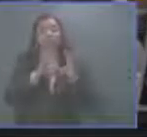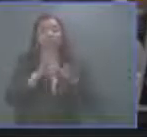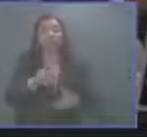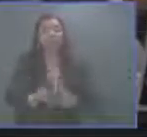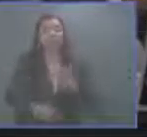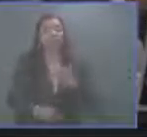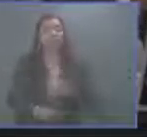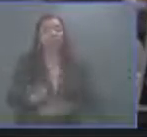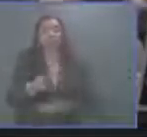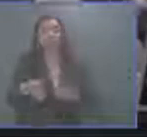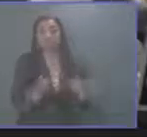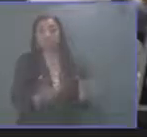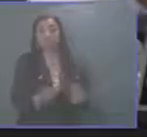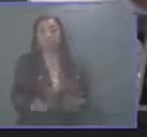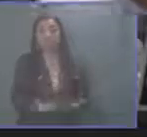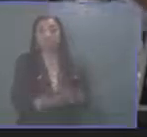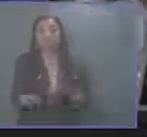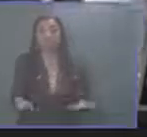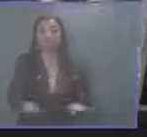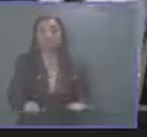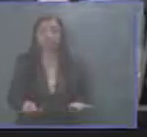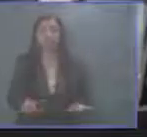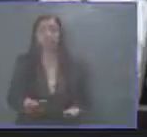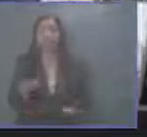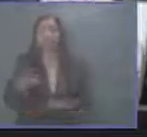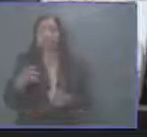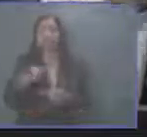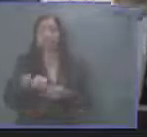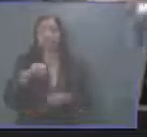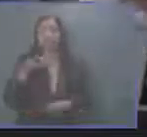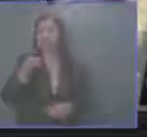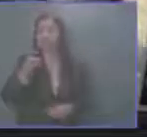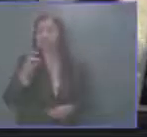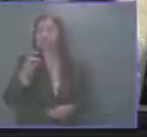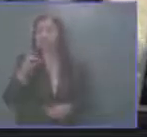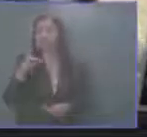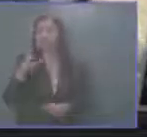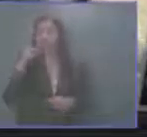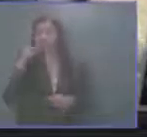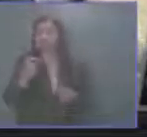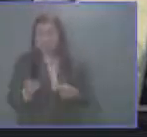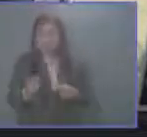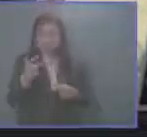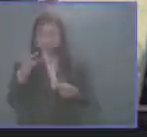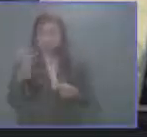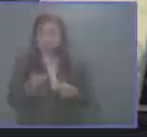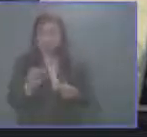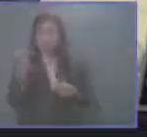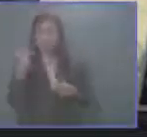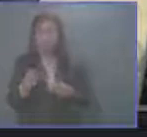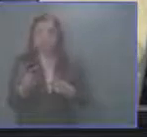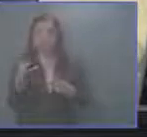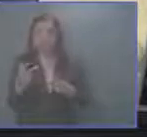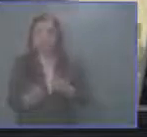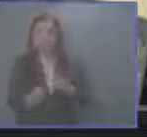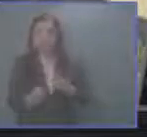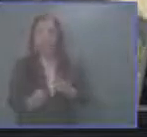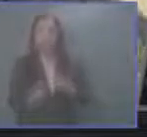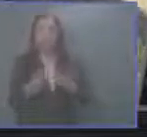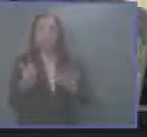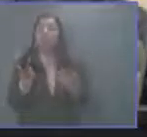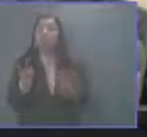procedimientos y entonces el bono que es pago trimestral deben de entender que si lo presentan en